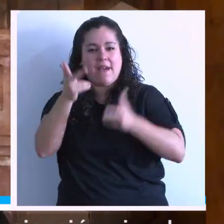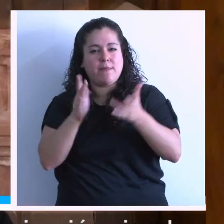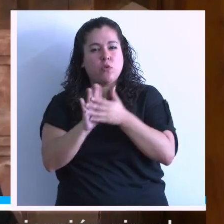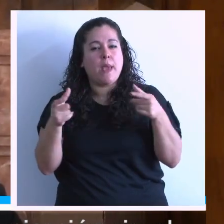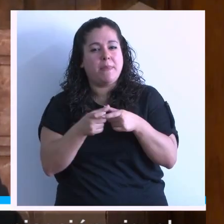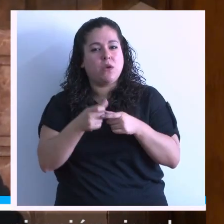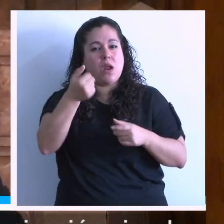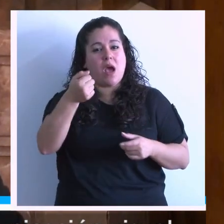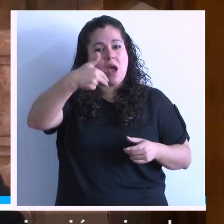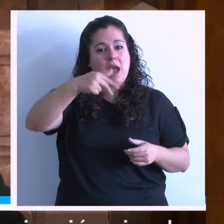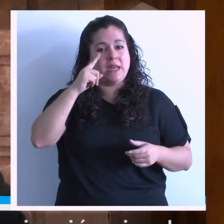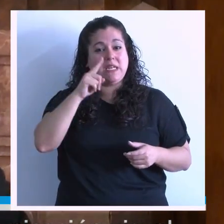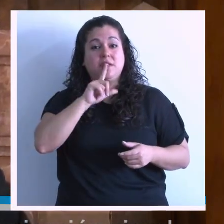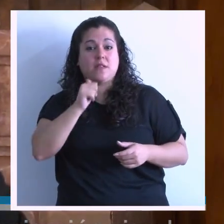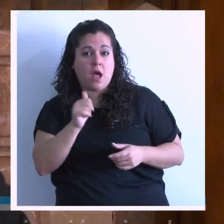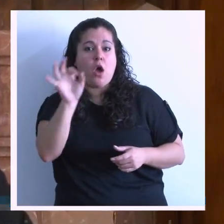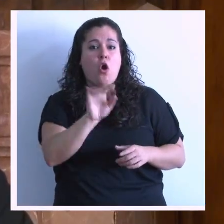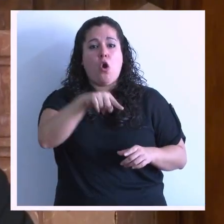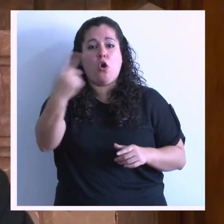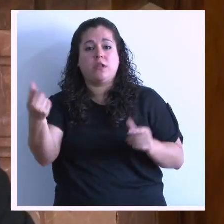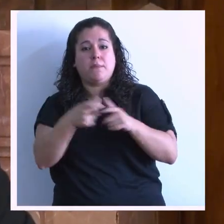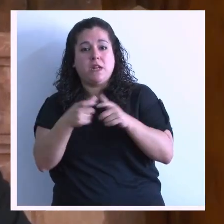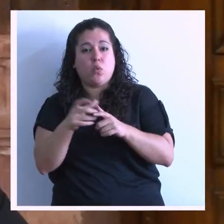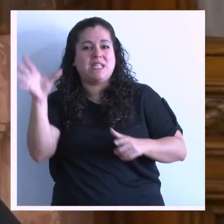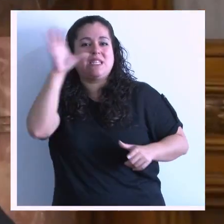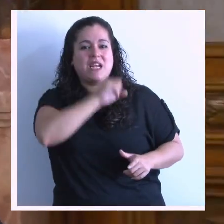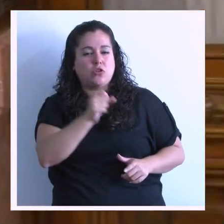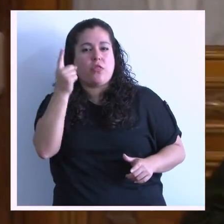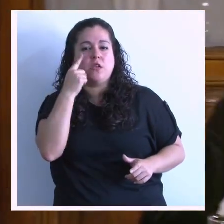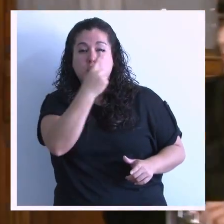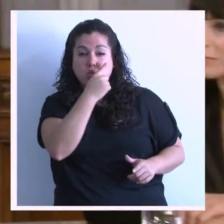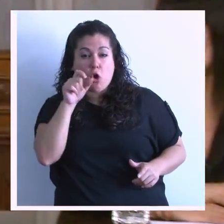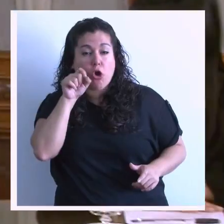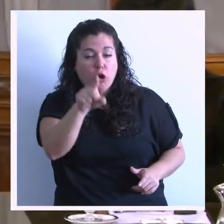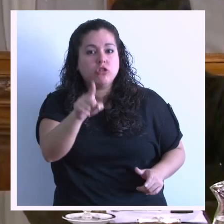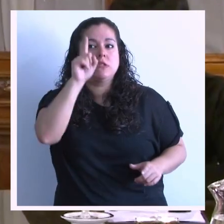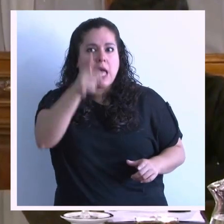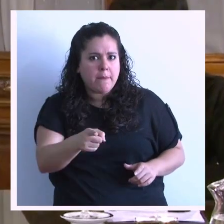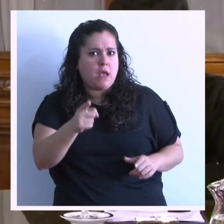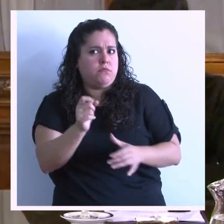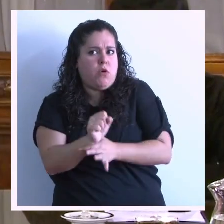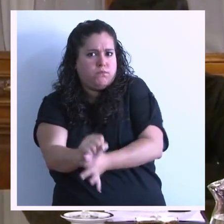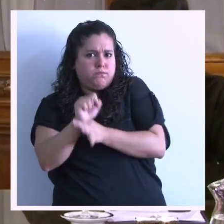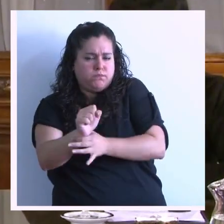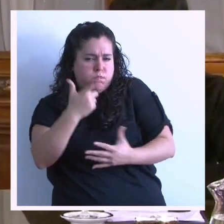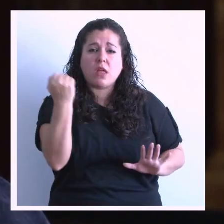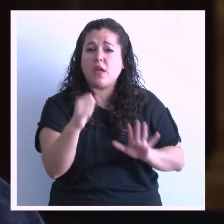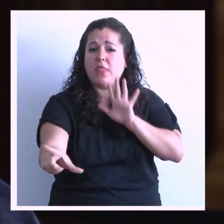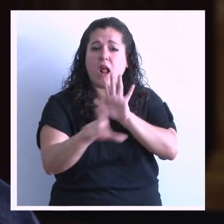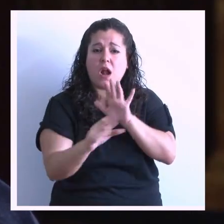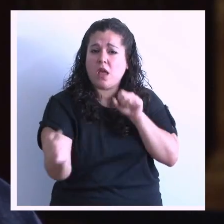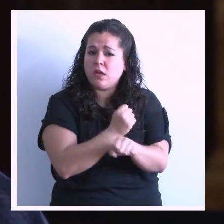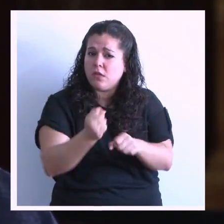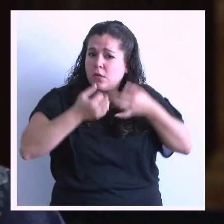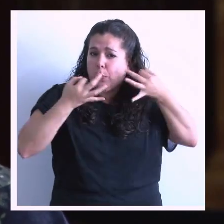Anita, sí. Pero que por ejemplo El secreto de sus ojos, que fue el gran éxito del cine argentino. Fue un éxito que fue premiado, había muchos